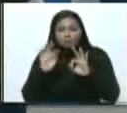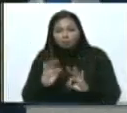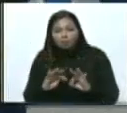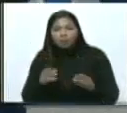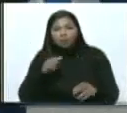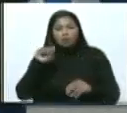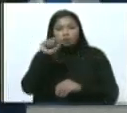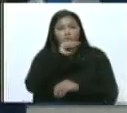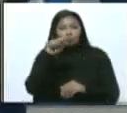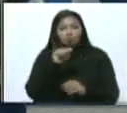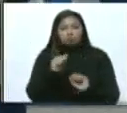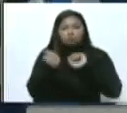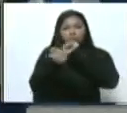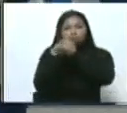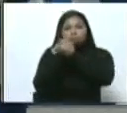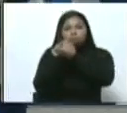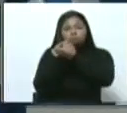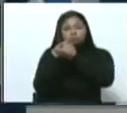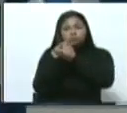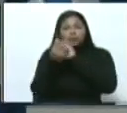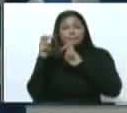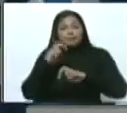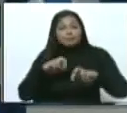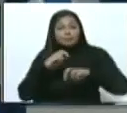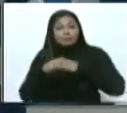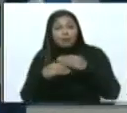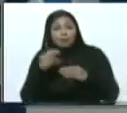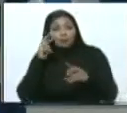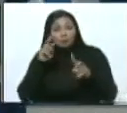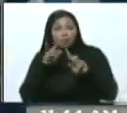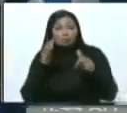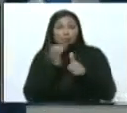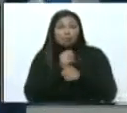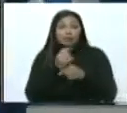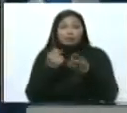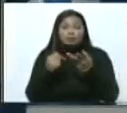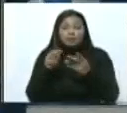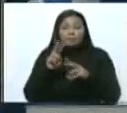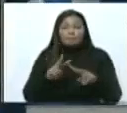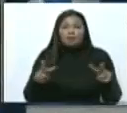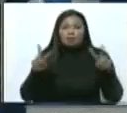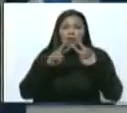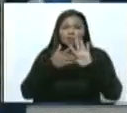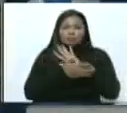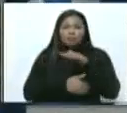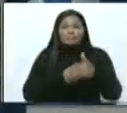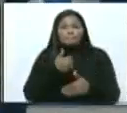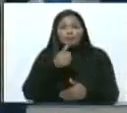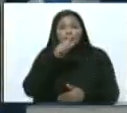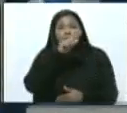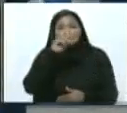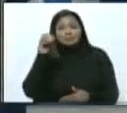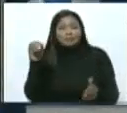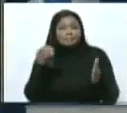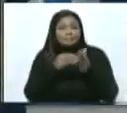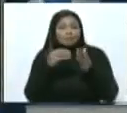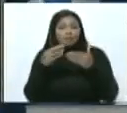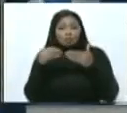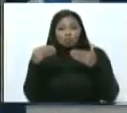conductor quedó detenido. Las investigaciones determinaron que el material valorado en más de $100,000,